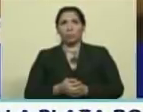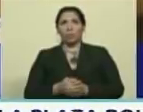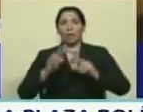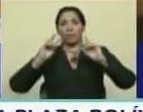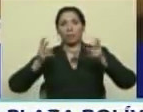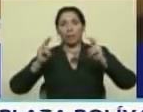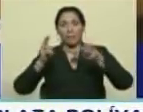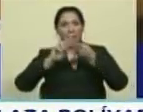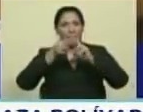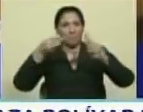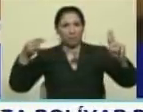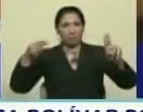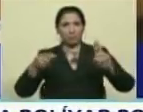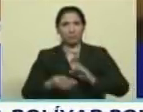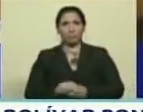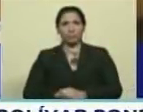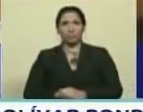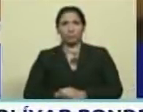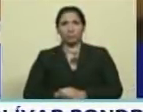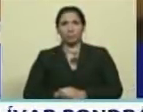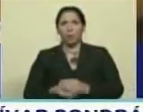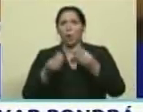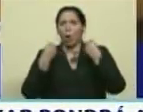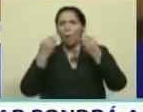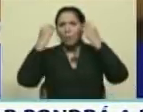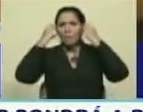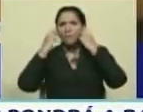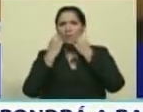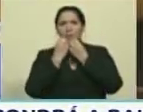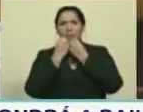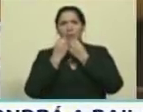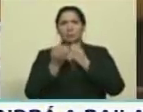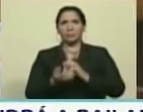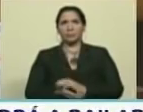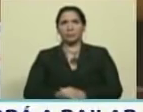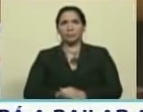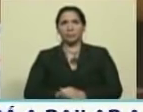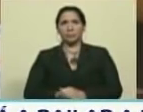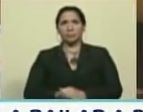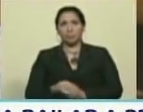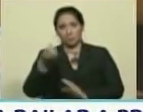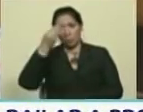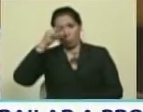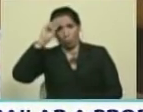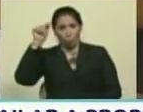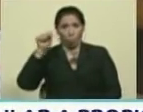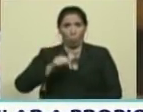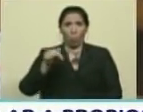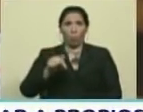paz. Cómo Fidel, desde Cuba,